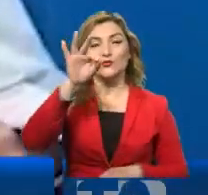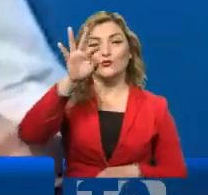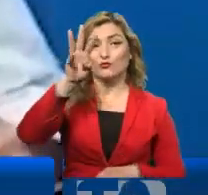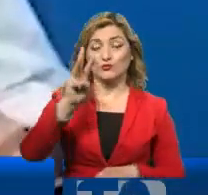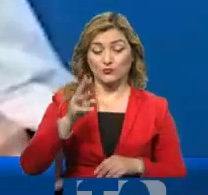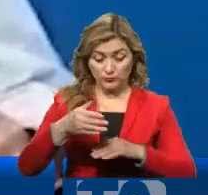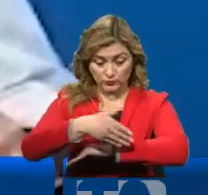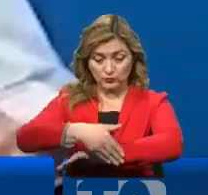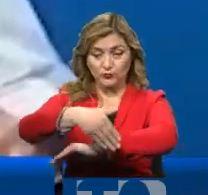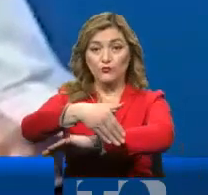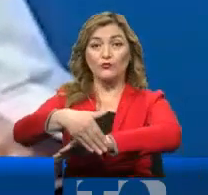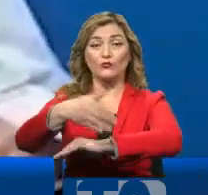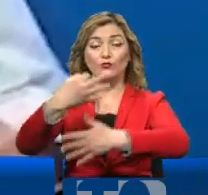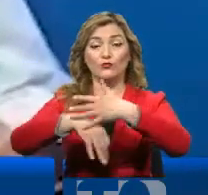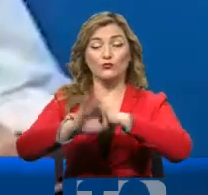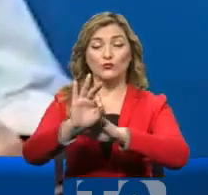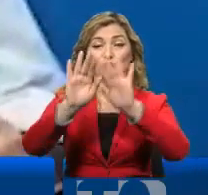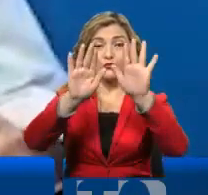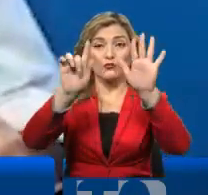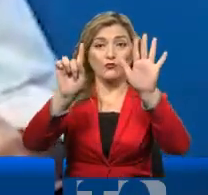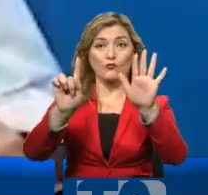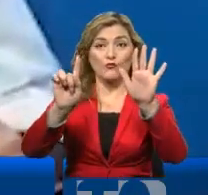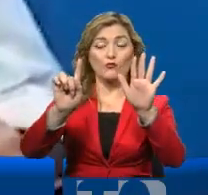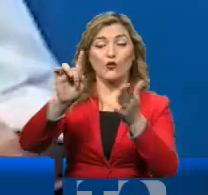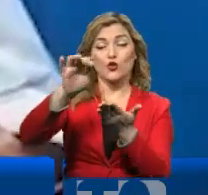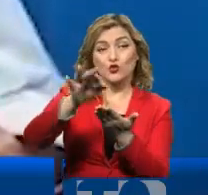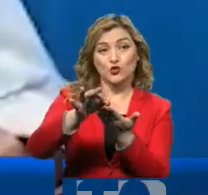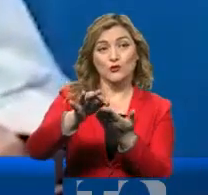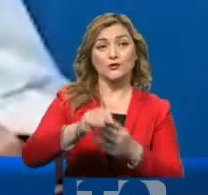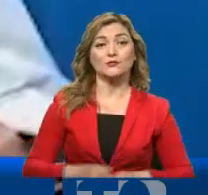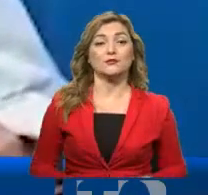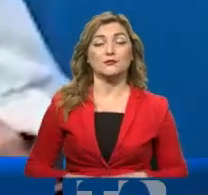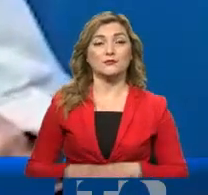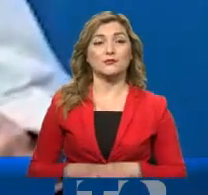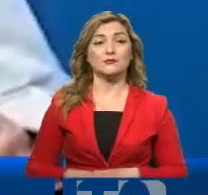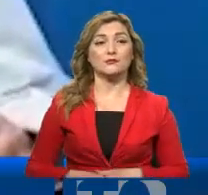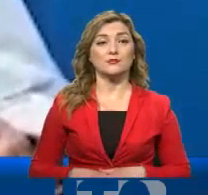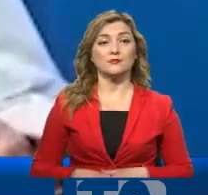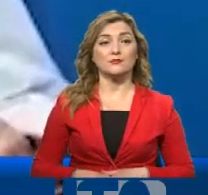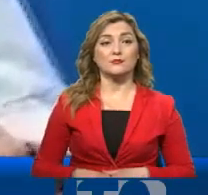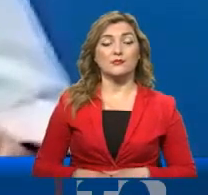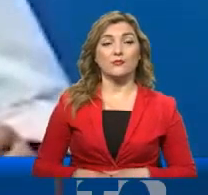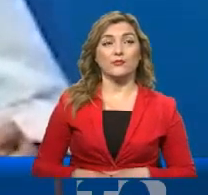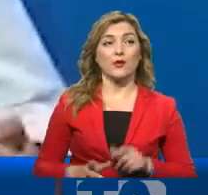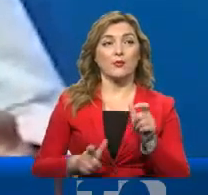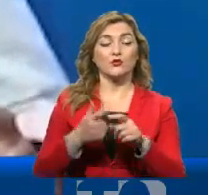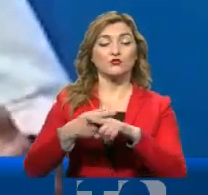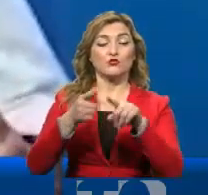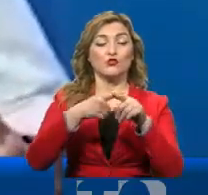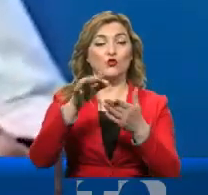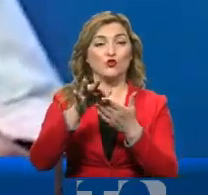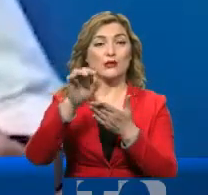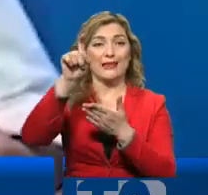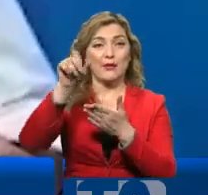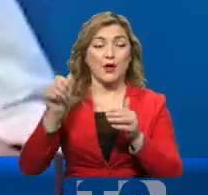pasan a convertirse en 16 zonas. Consecuentemente deberemos, las personas que estamos en las distintas zonas, deberemos